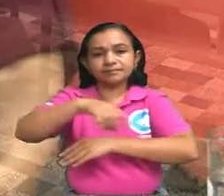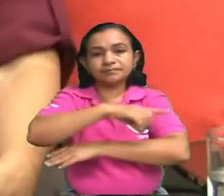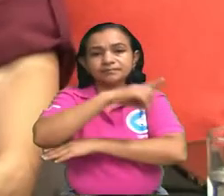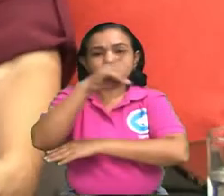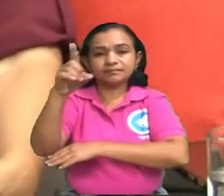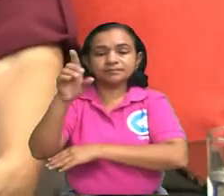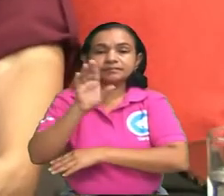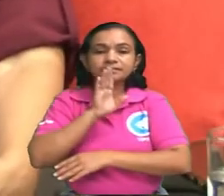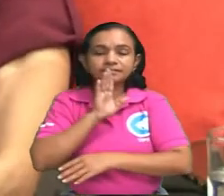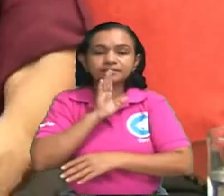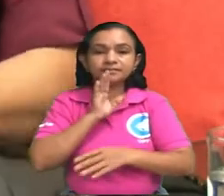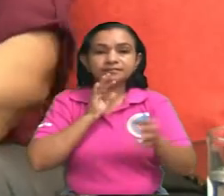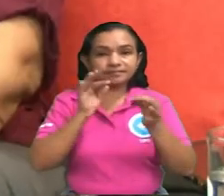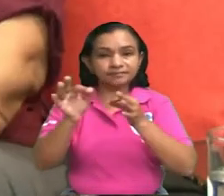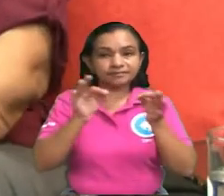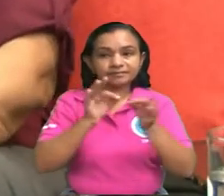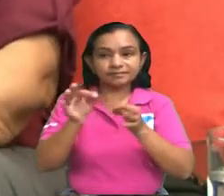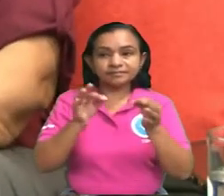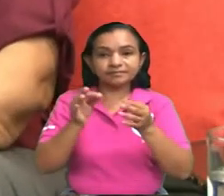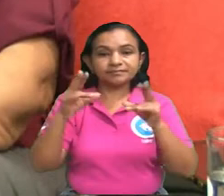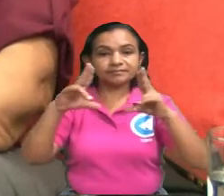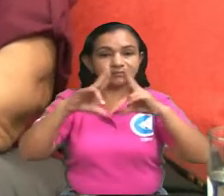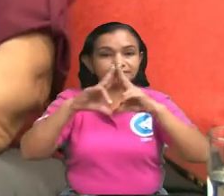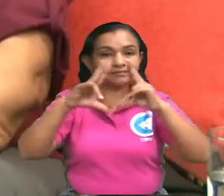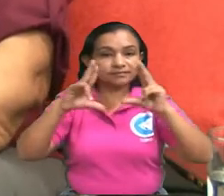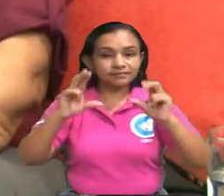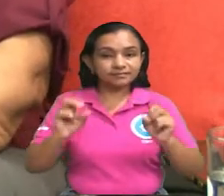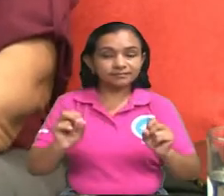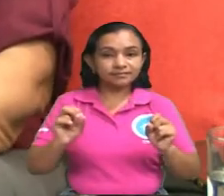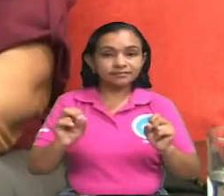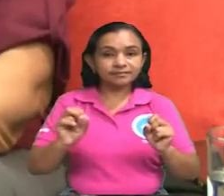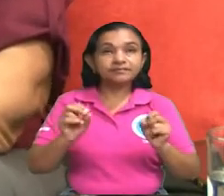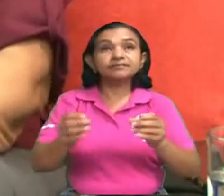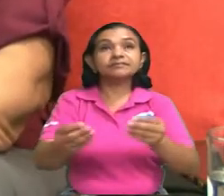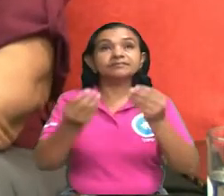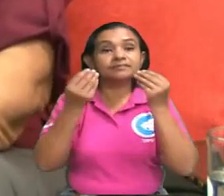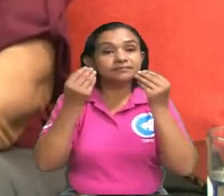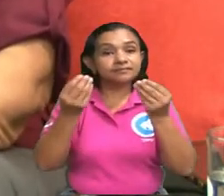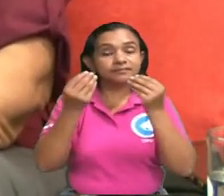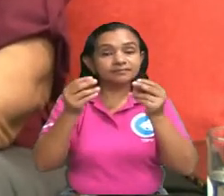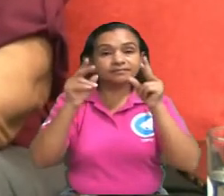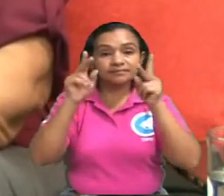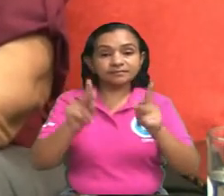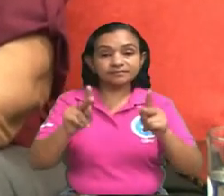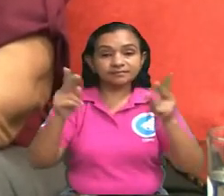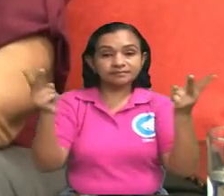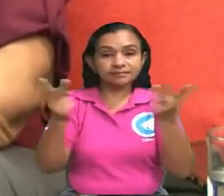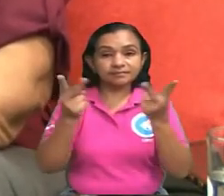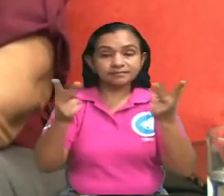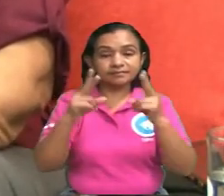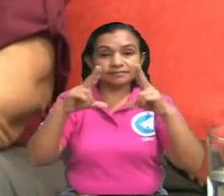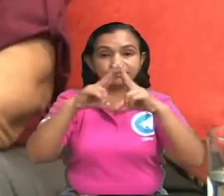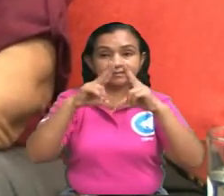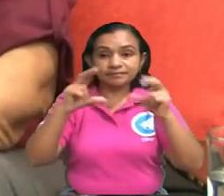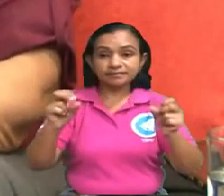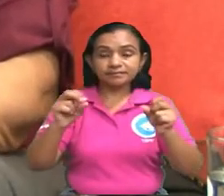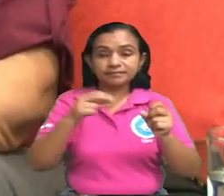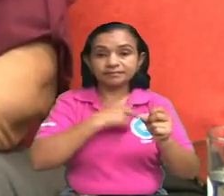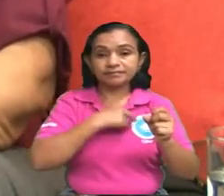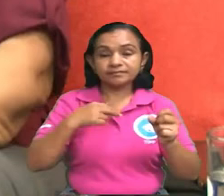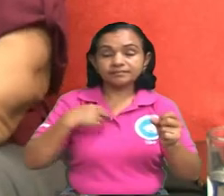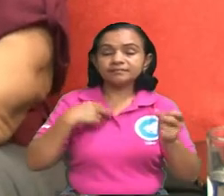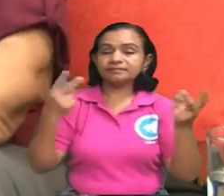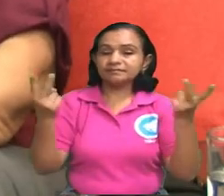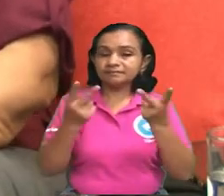estemos comentando. Es parte de lo que Nicaragua, de que muchos nicaragüenses y mucha militancia del Frente Sandinista ha vivido